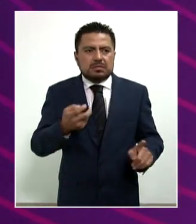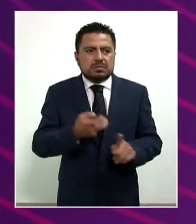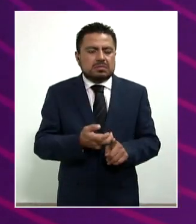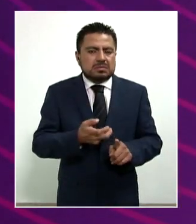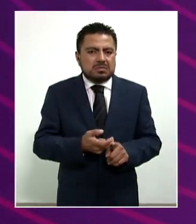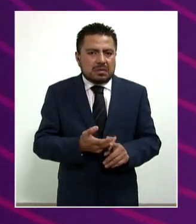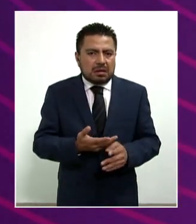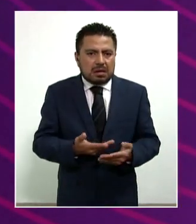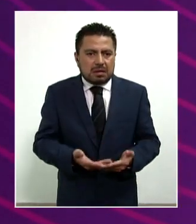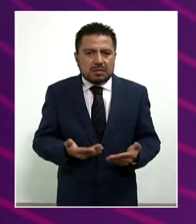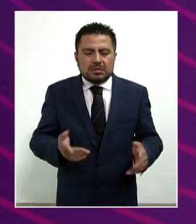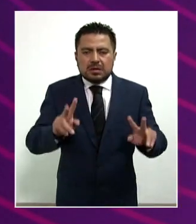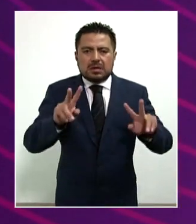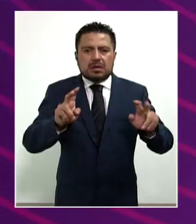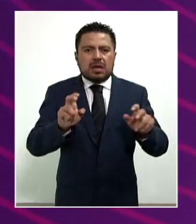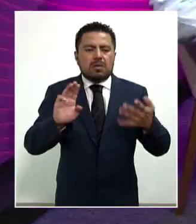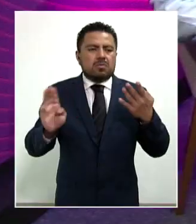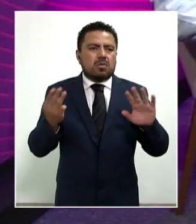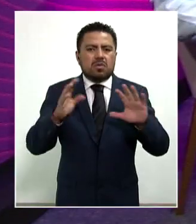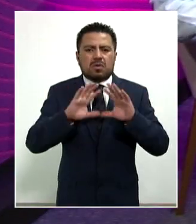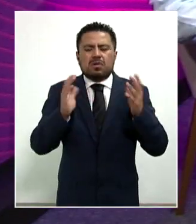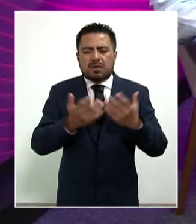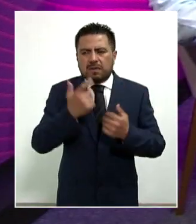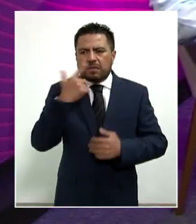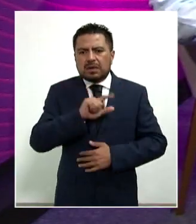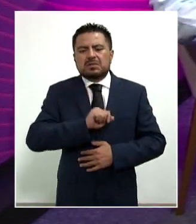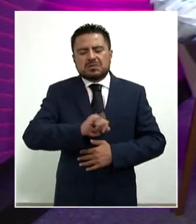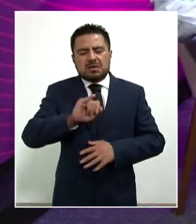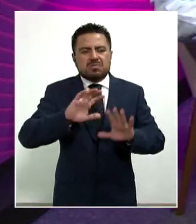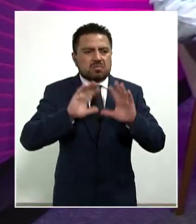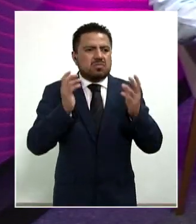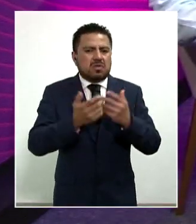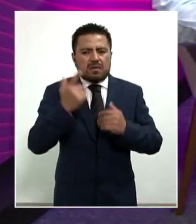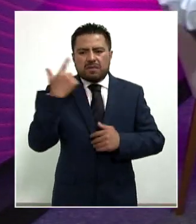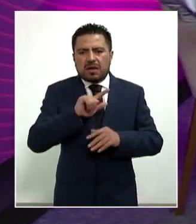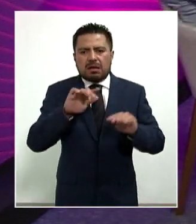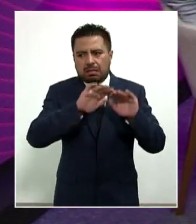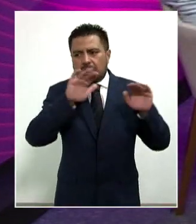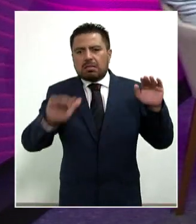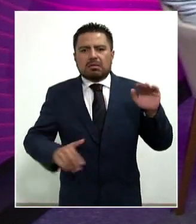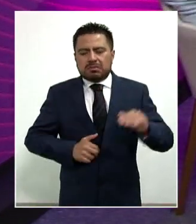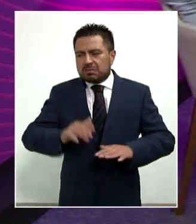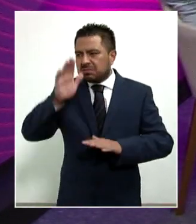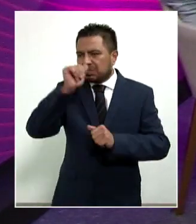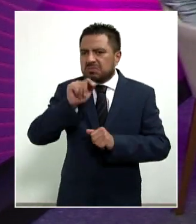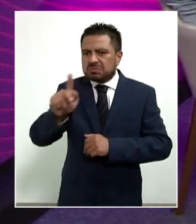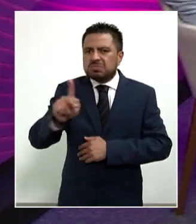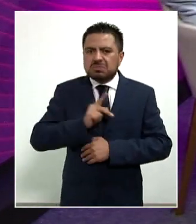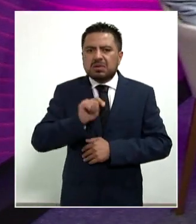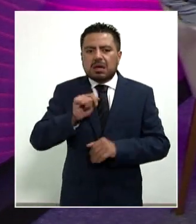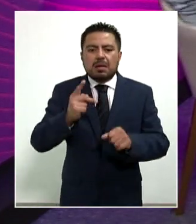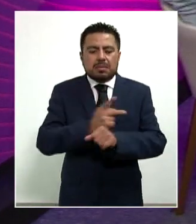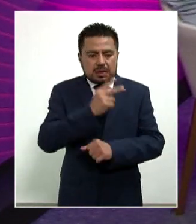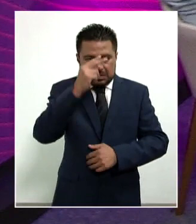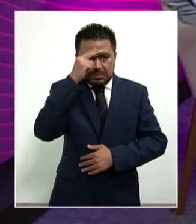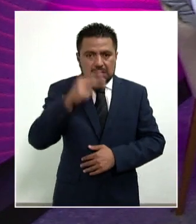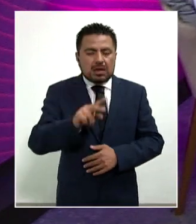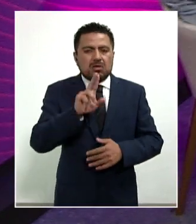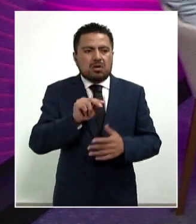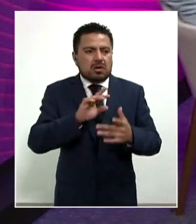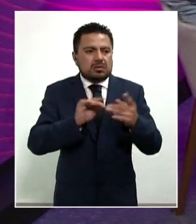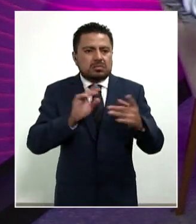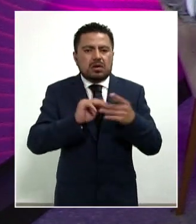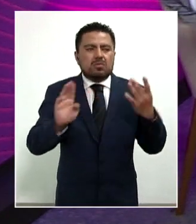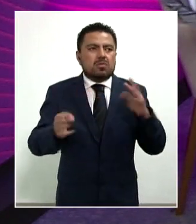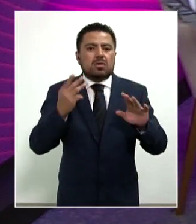Entonces, en el tema de en el mundo está feo, sí, claro que en el mundo está feo la desigualdad, coincido plenamente, pero lo que está pasando en México no lo explica el